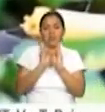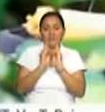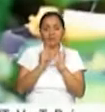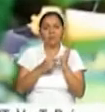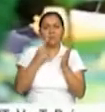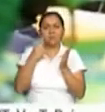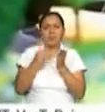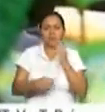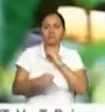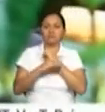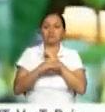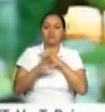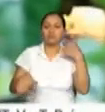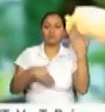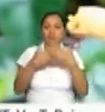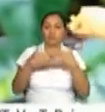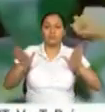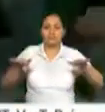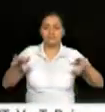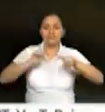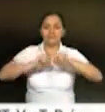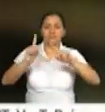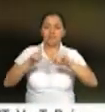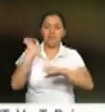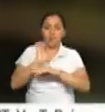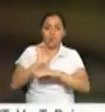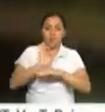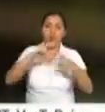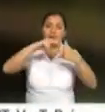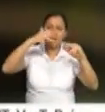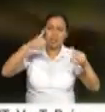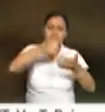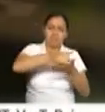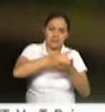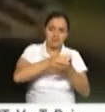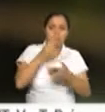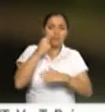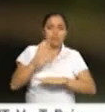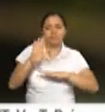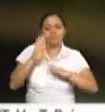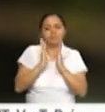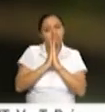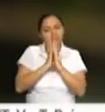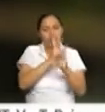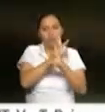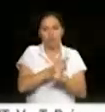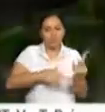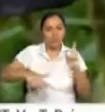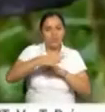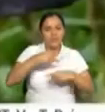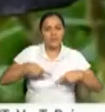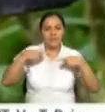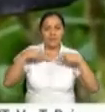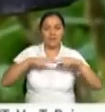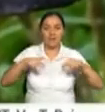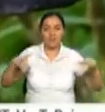la diversidad de aves de la región y del país para mostrar el compromiso con la conservación de estas especies y su hábitat natural.